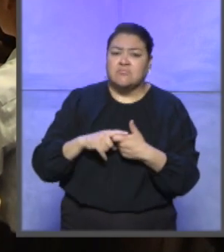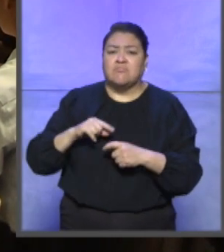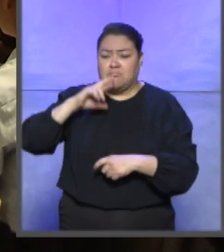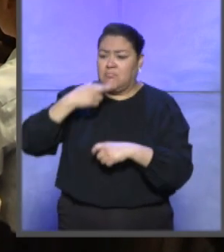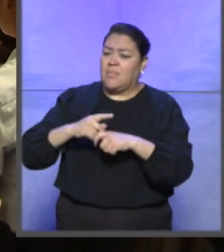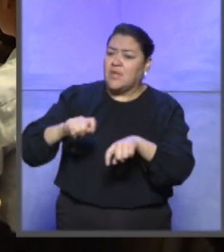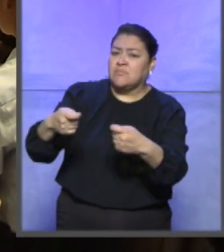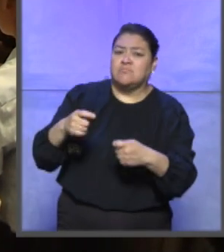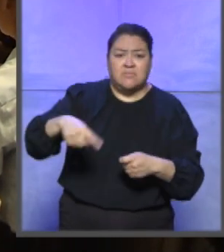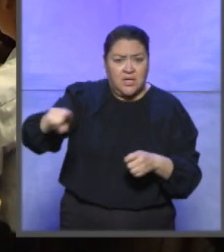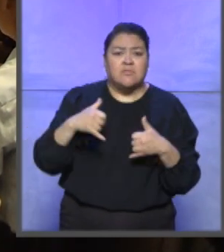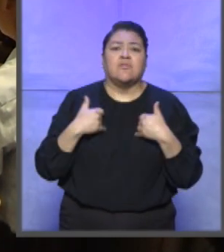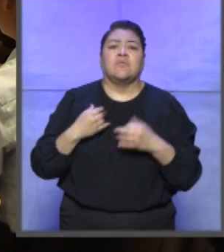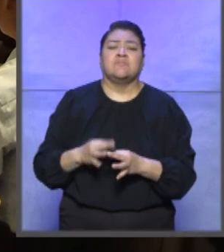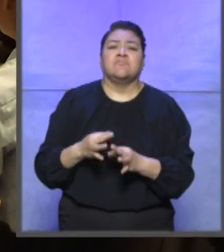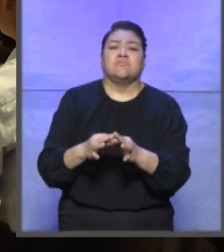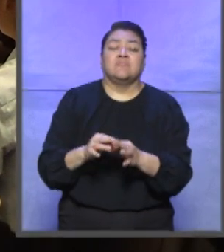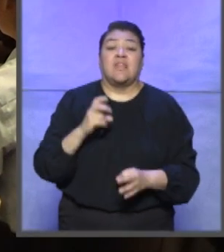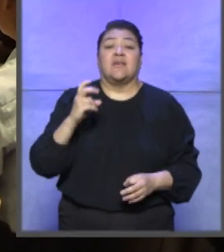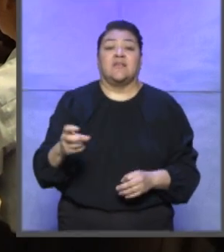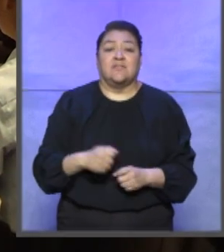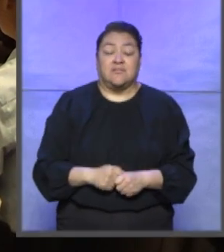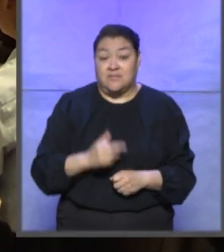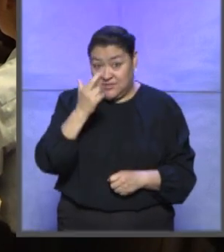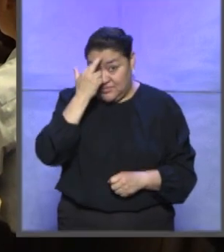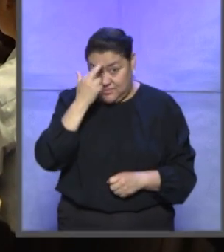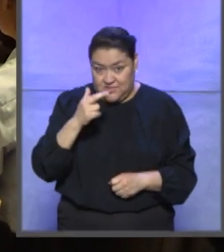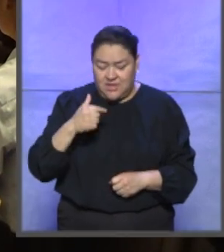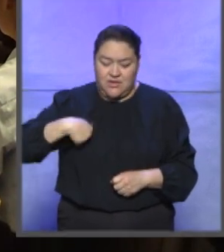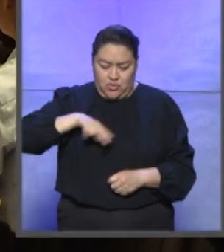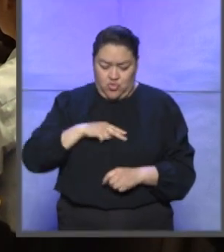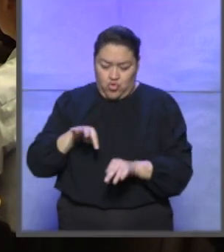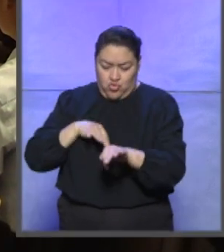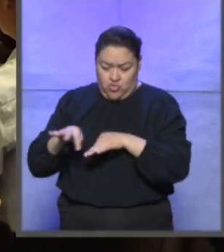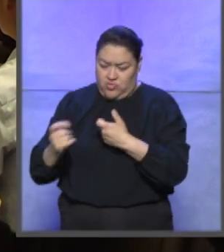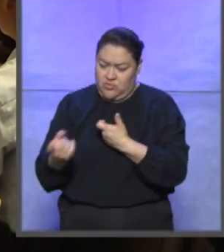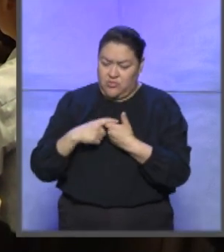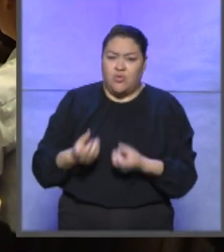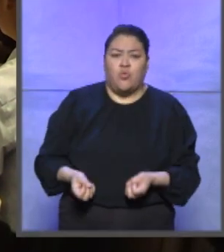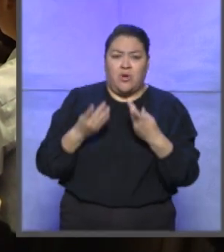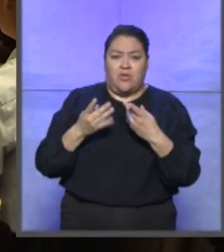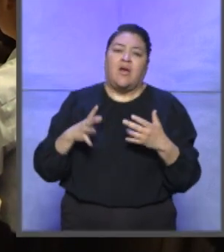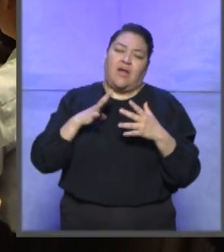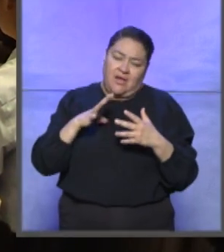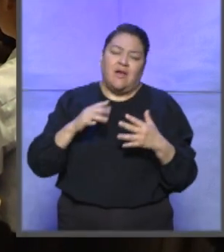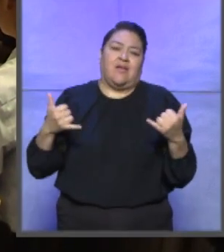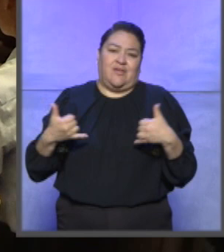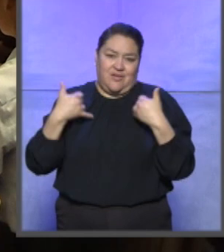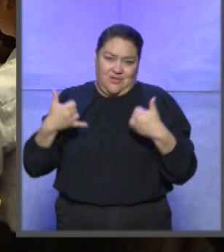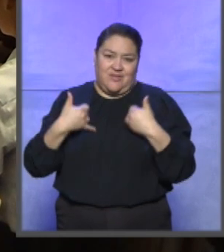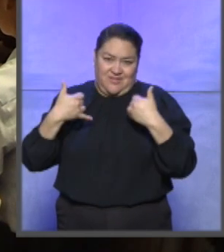tareas que se les asignaron. Asimismo, es de precisar que dentro de nuestra plantilla laboral se cuentan con servidores